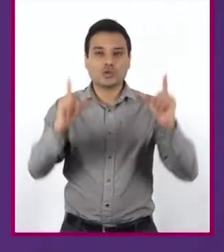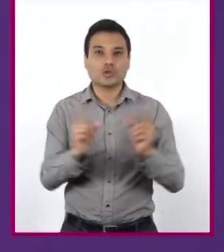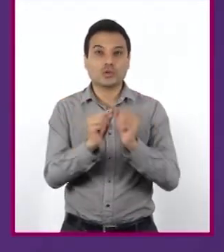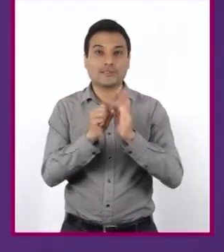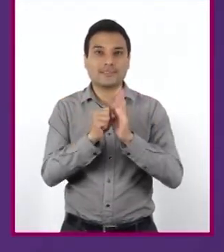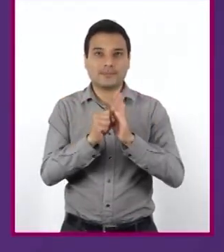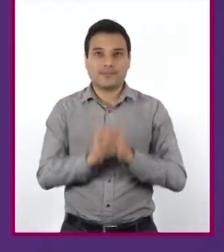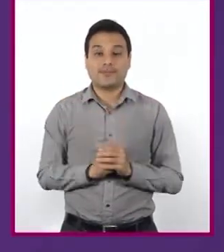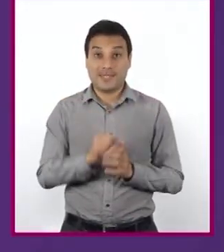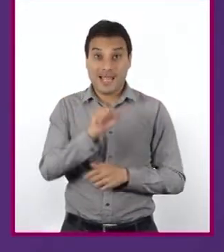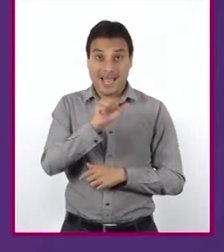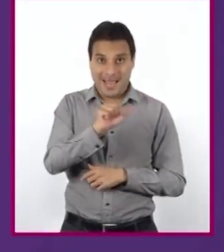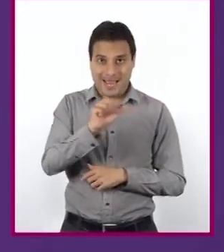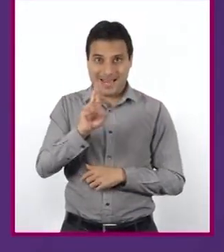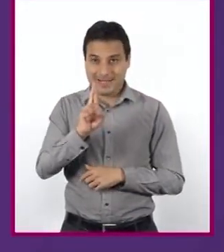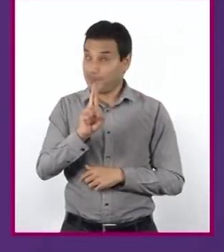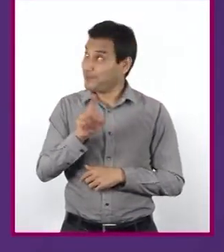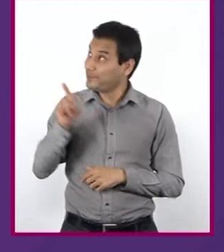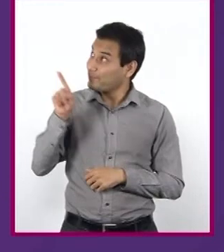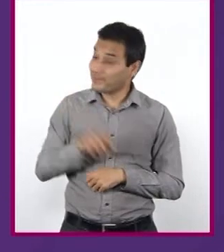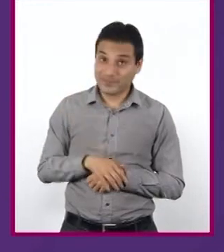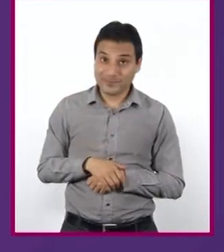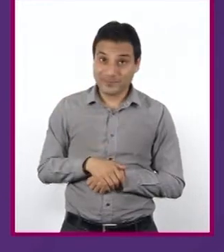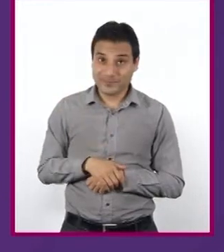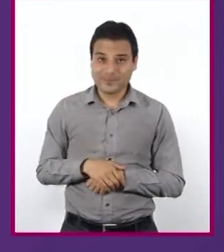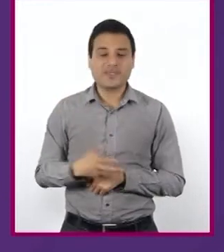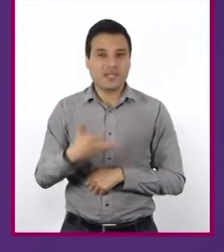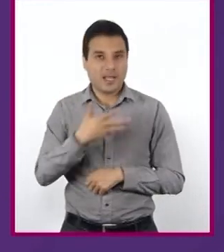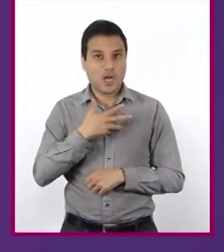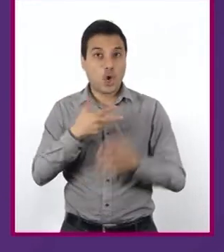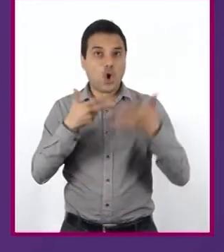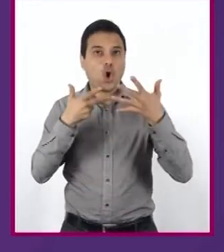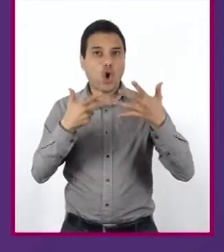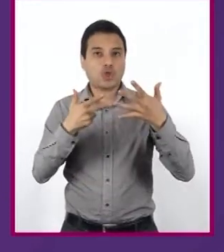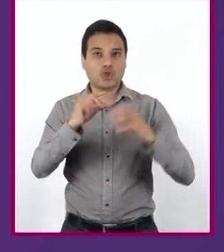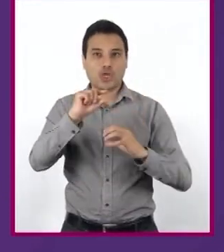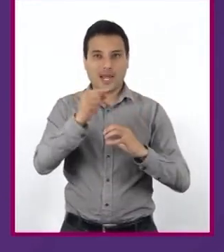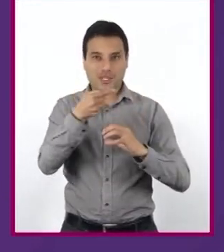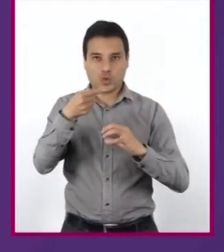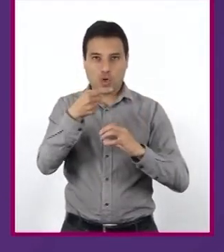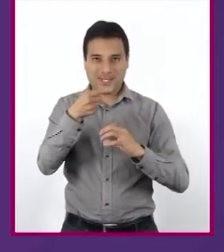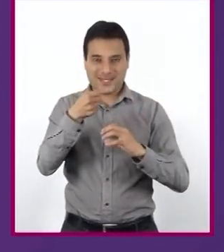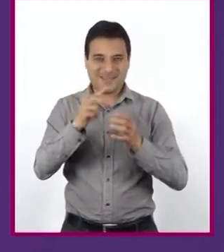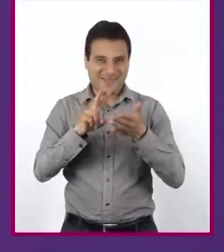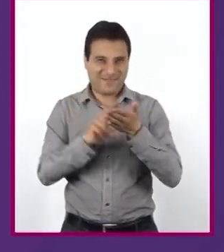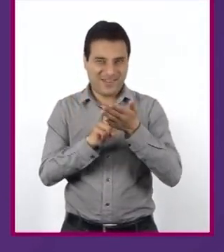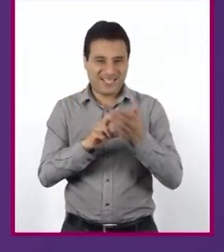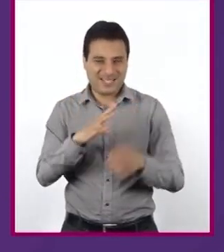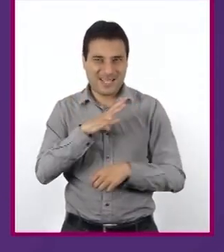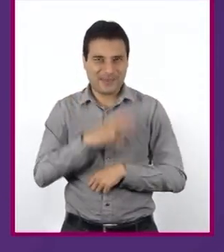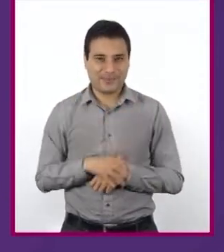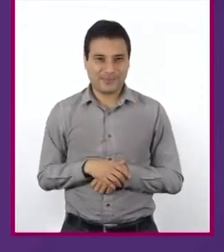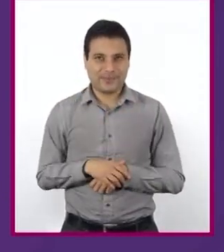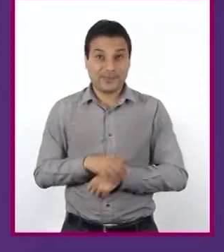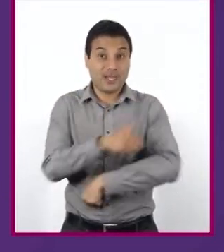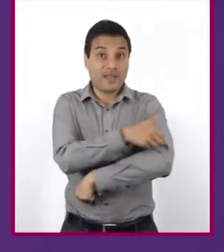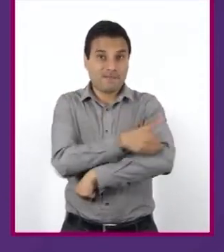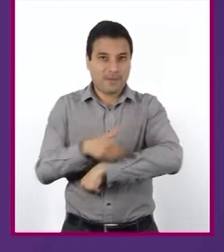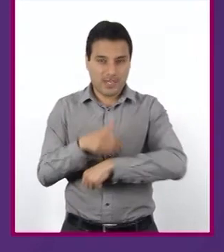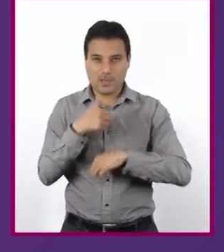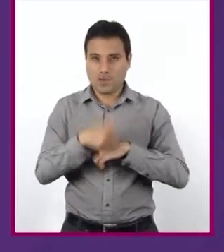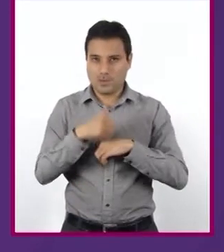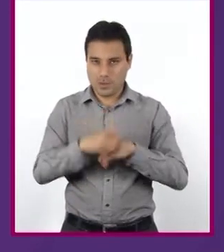A mayúscula, R minúscula. Tiene 8 electrones de valencia porque se encuentra en la familia